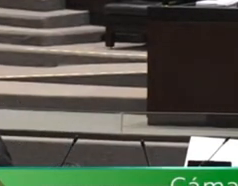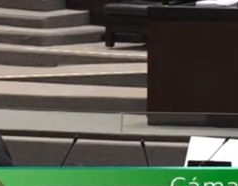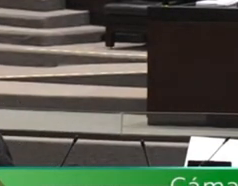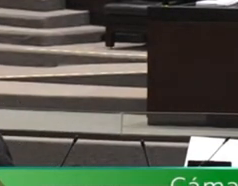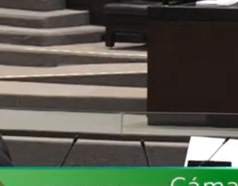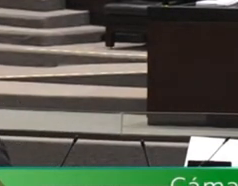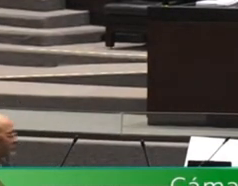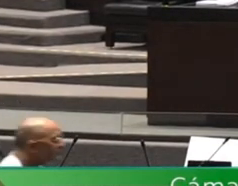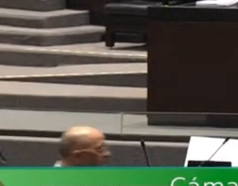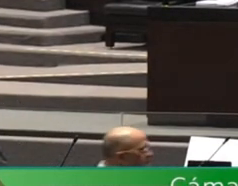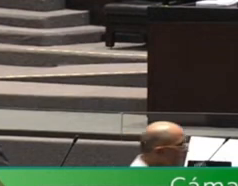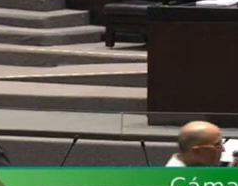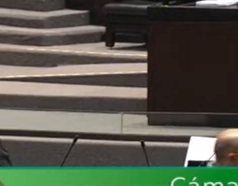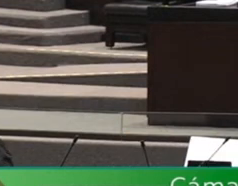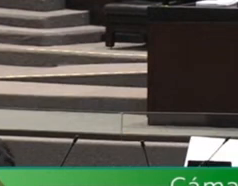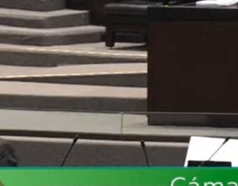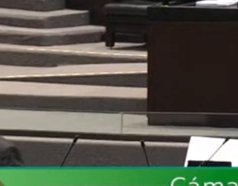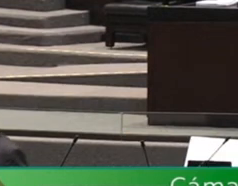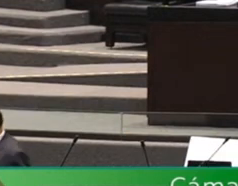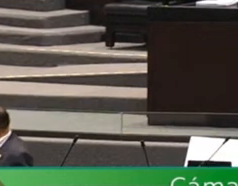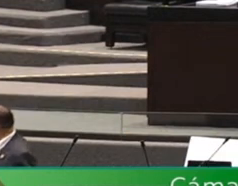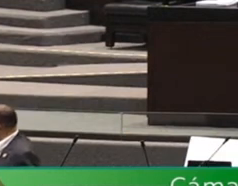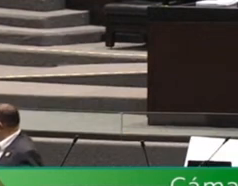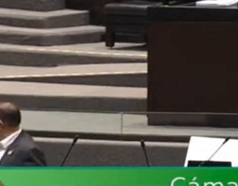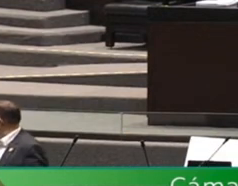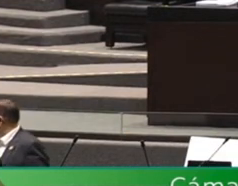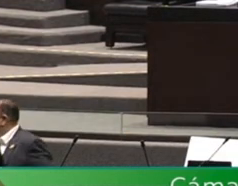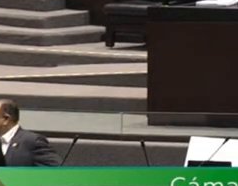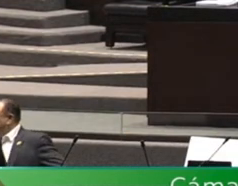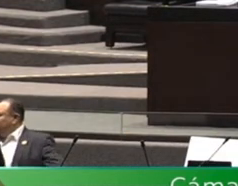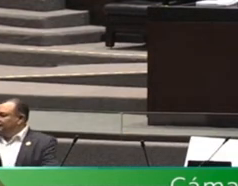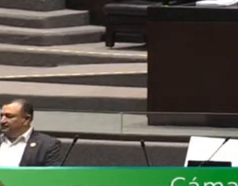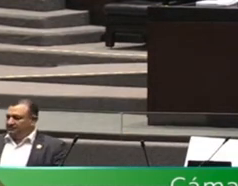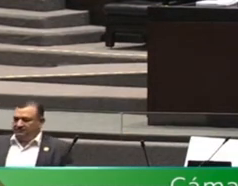Con su permiso, presidenta. Adelante, diputada.